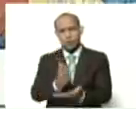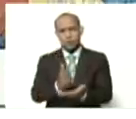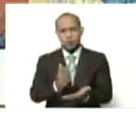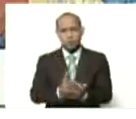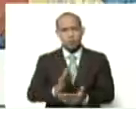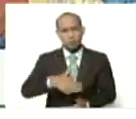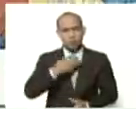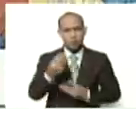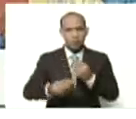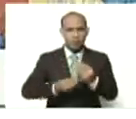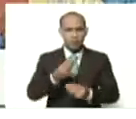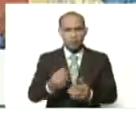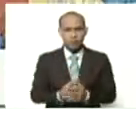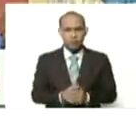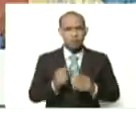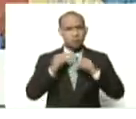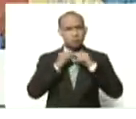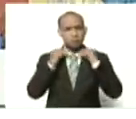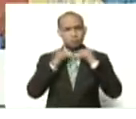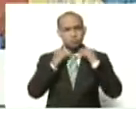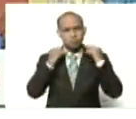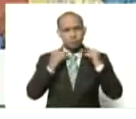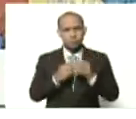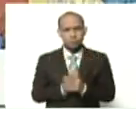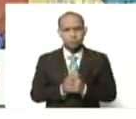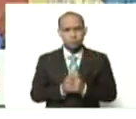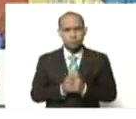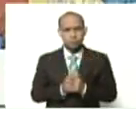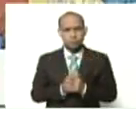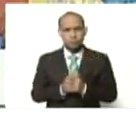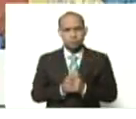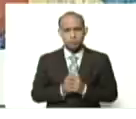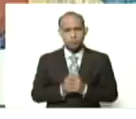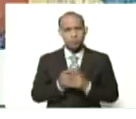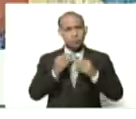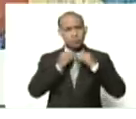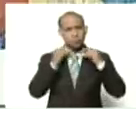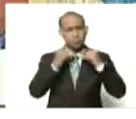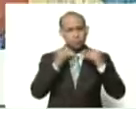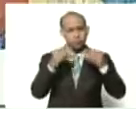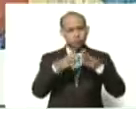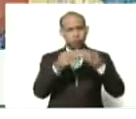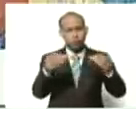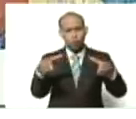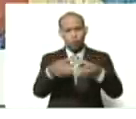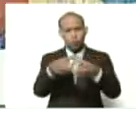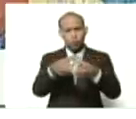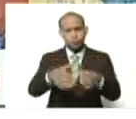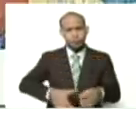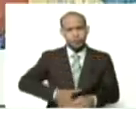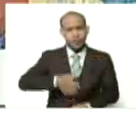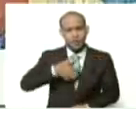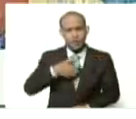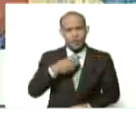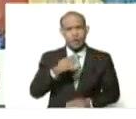Y a los curas, a los padres, a los párrocos, bueno, les pido que